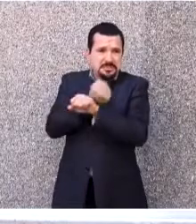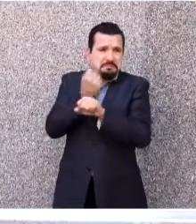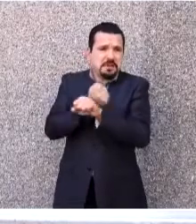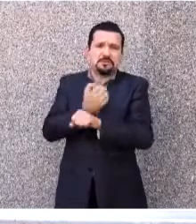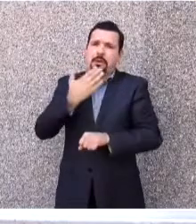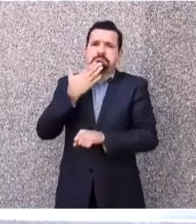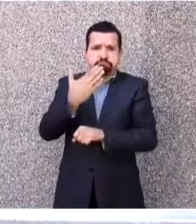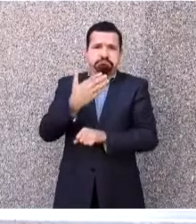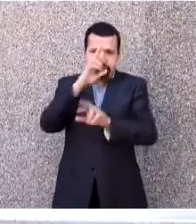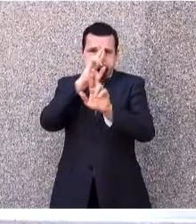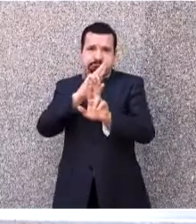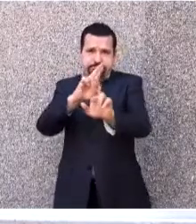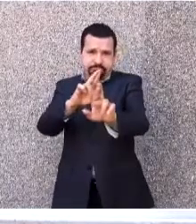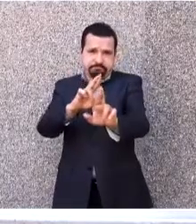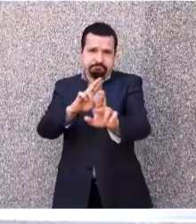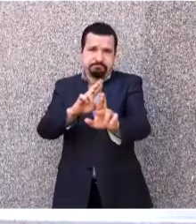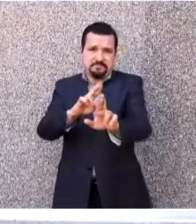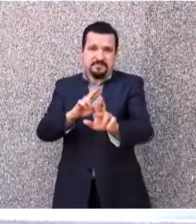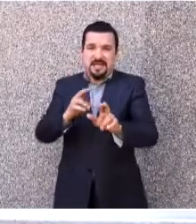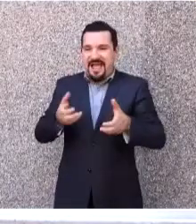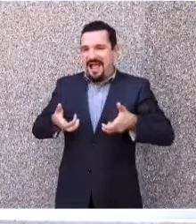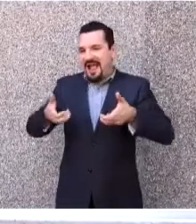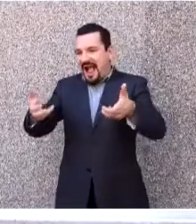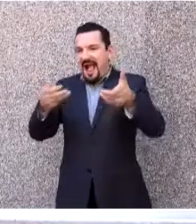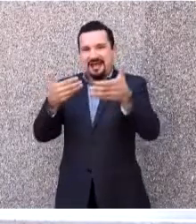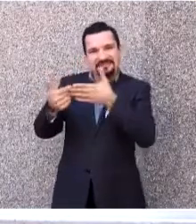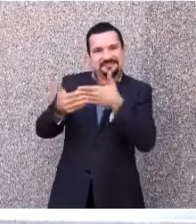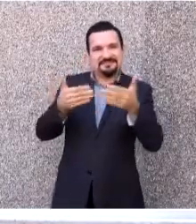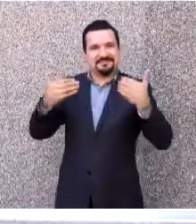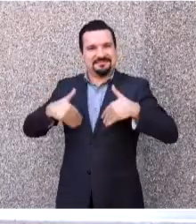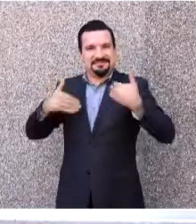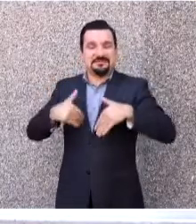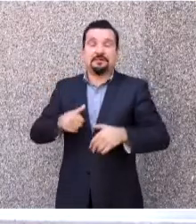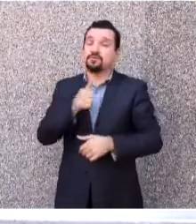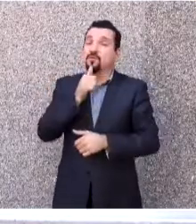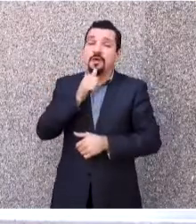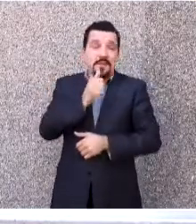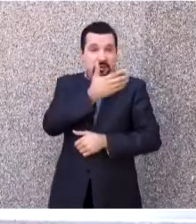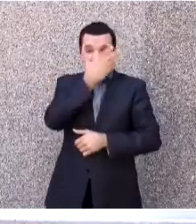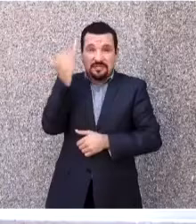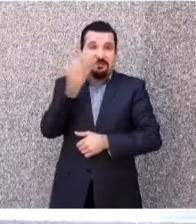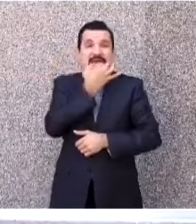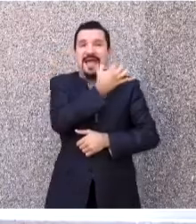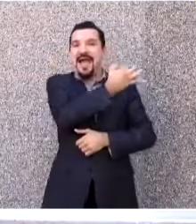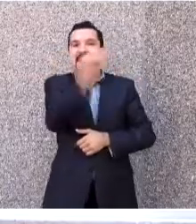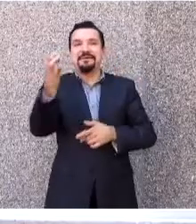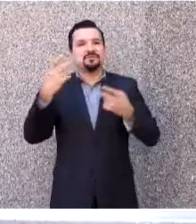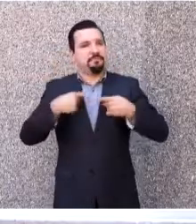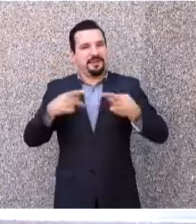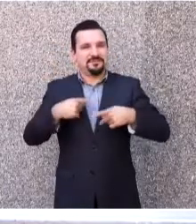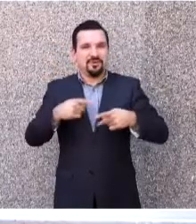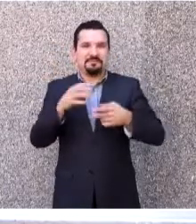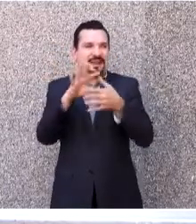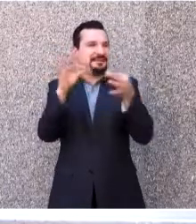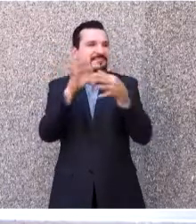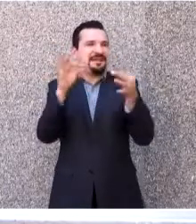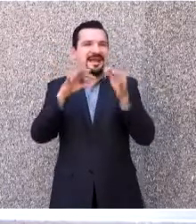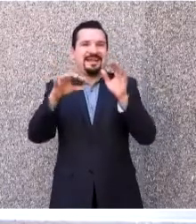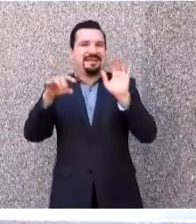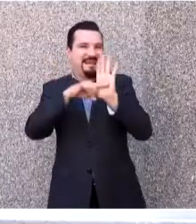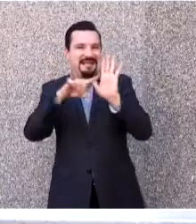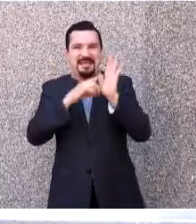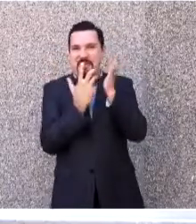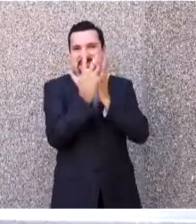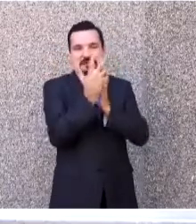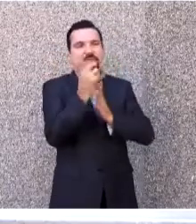sea, pueden hacerlo especialmente si andan por las calles. No se sabe, muchachos, y esto es importante para que la comunidad no tenga un mensaje inapropiado. No